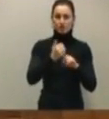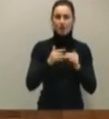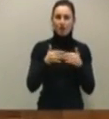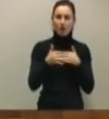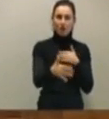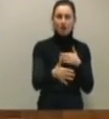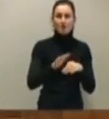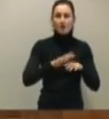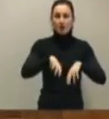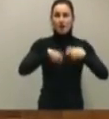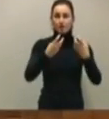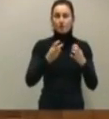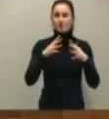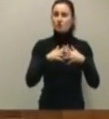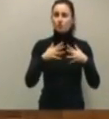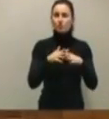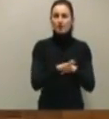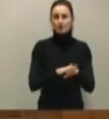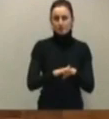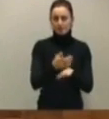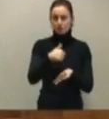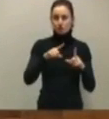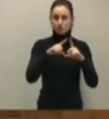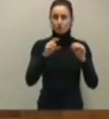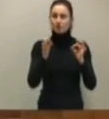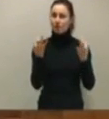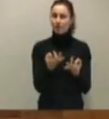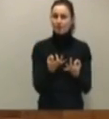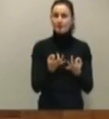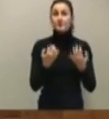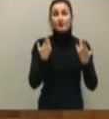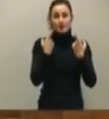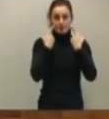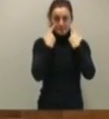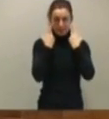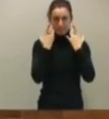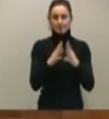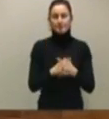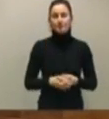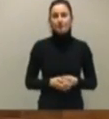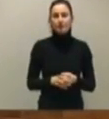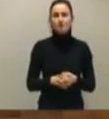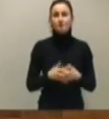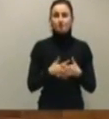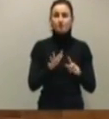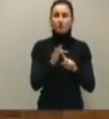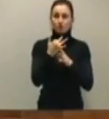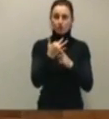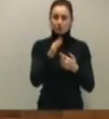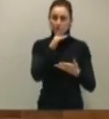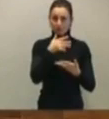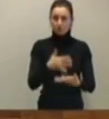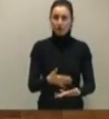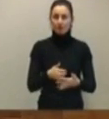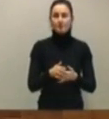largo trayecto de reformas estructurales que nos espera. Y miren, en este contexto